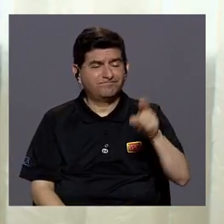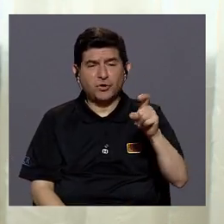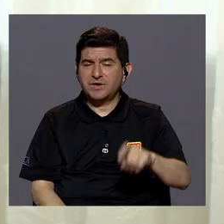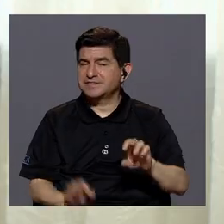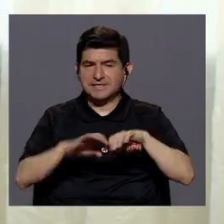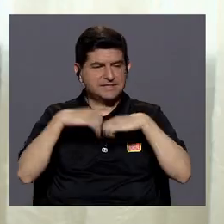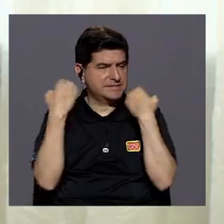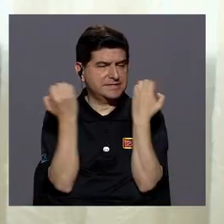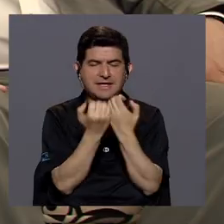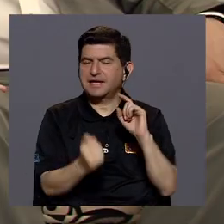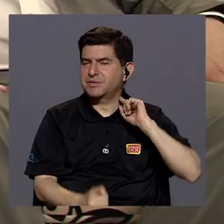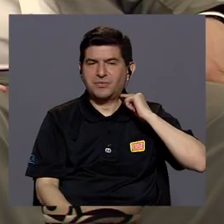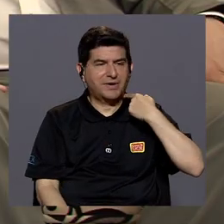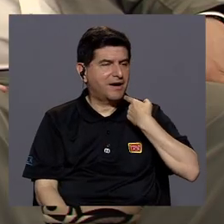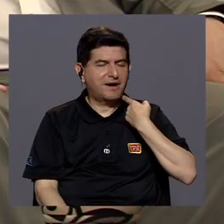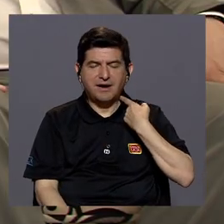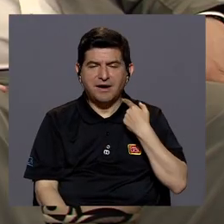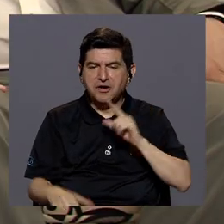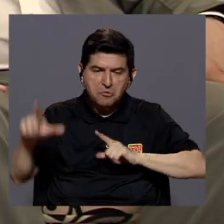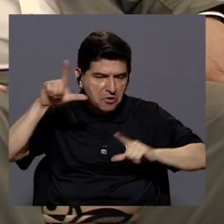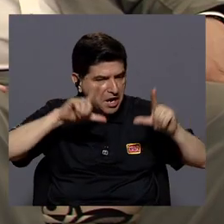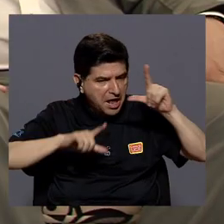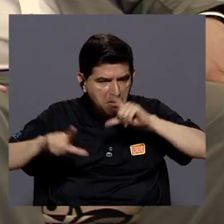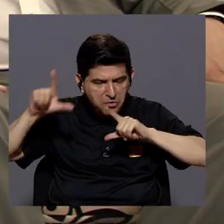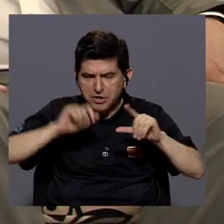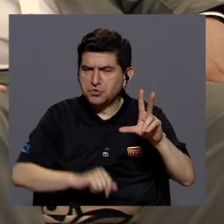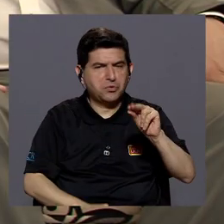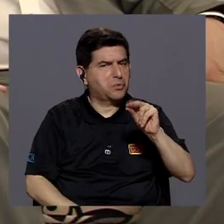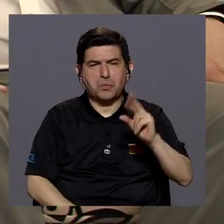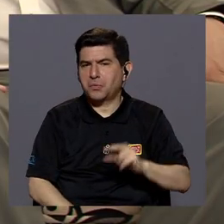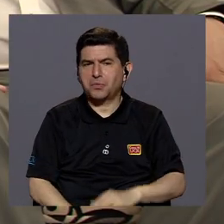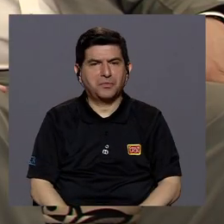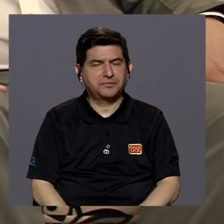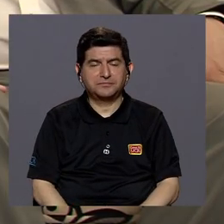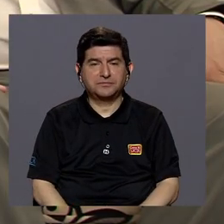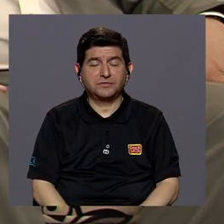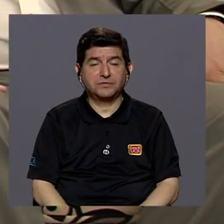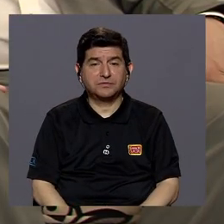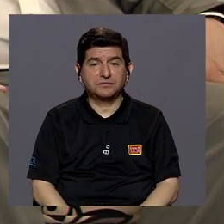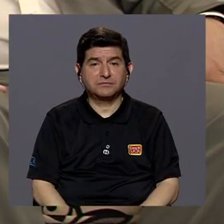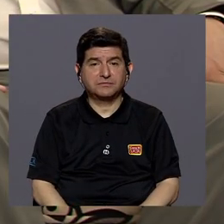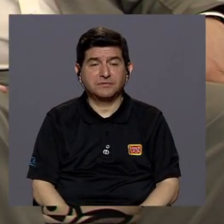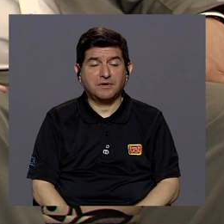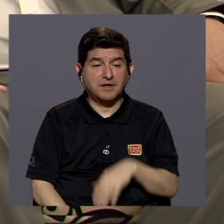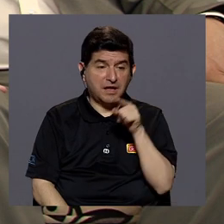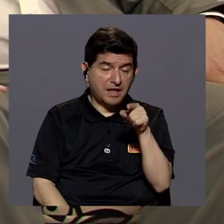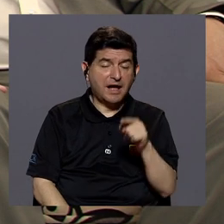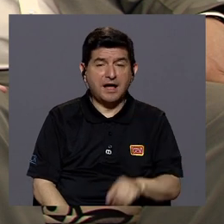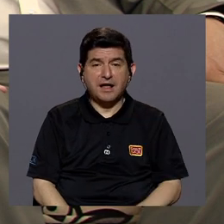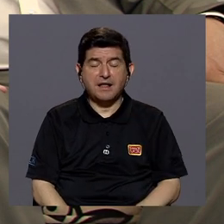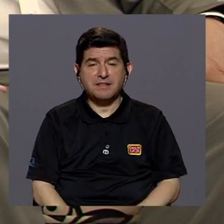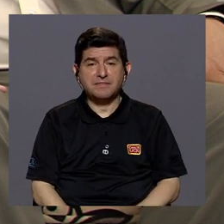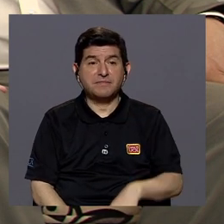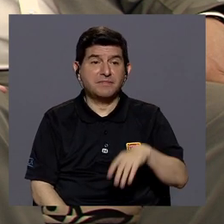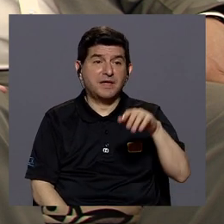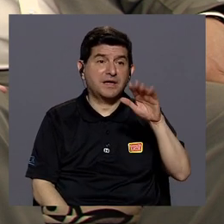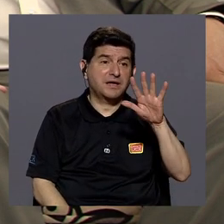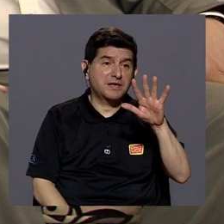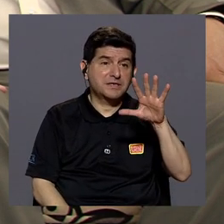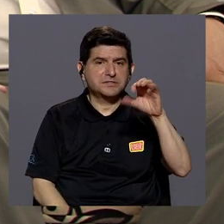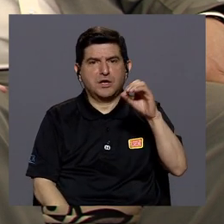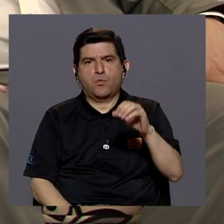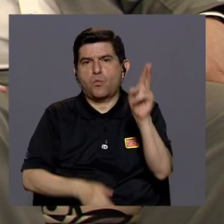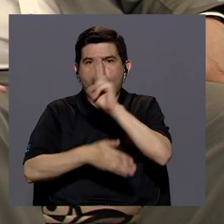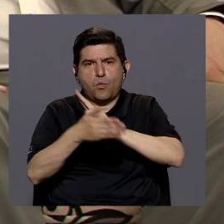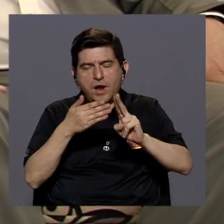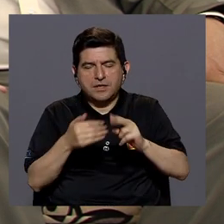equipos caros, laboratorios ni nada de esas cosas. Entonces, las universidades, de esas 50 y pico universidades,